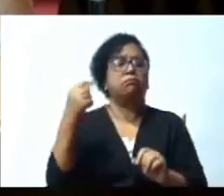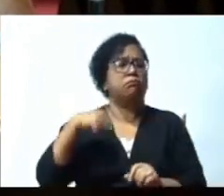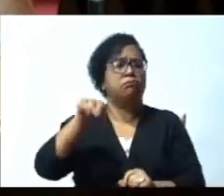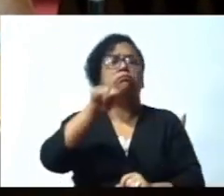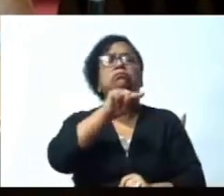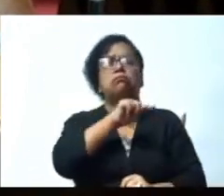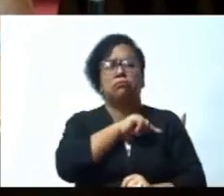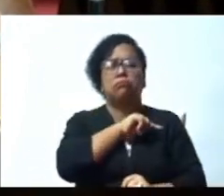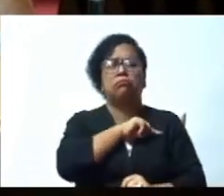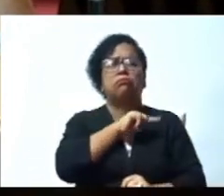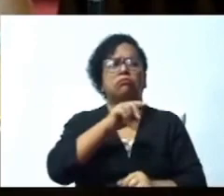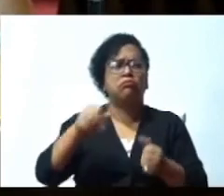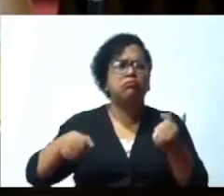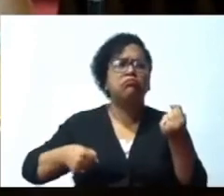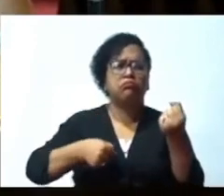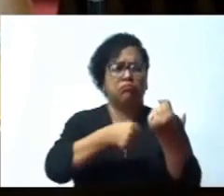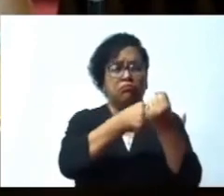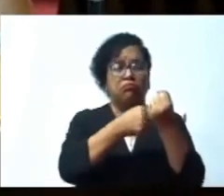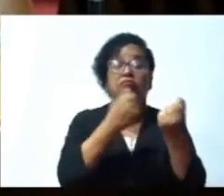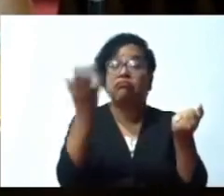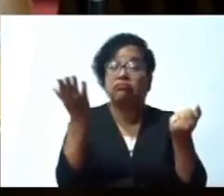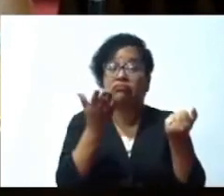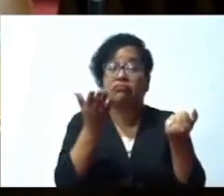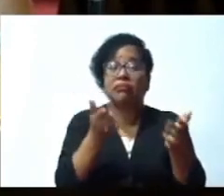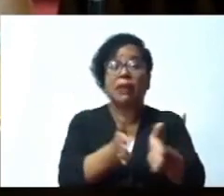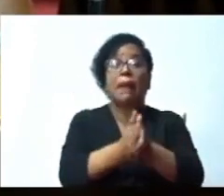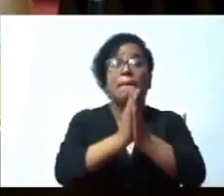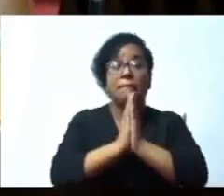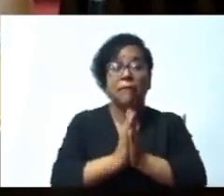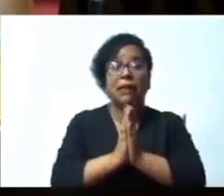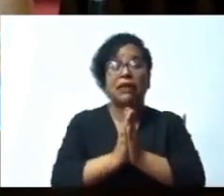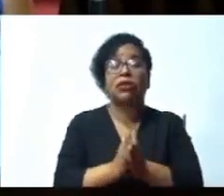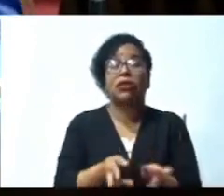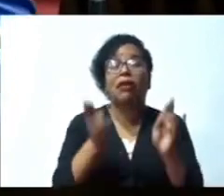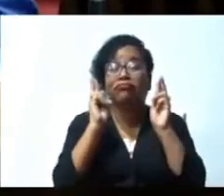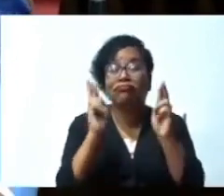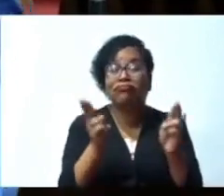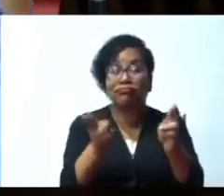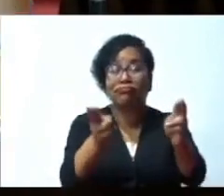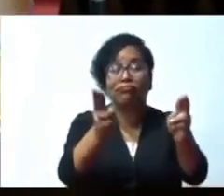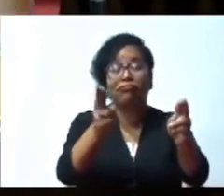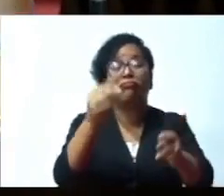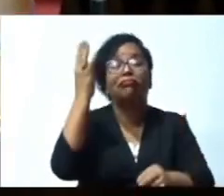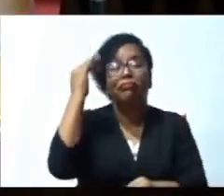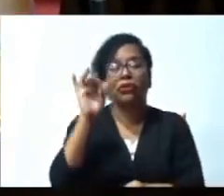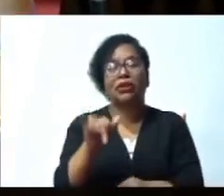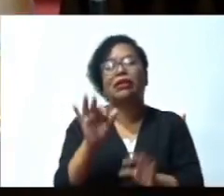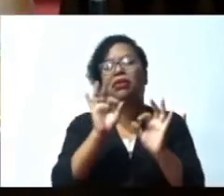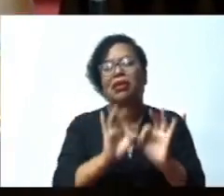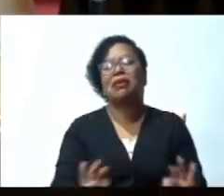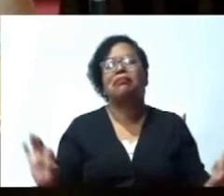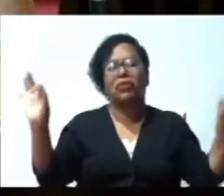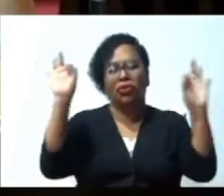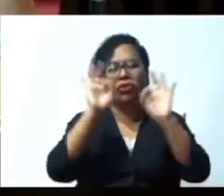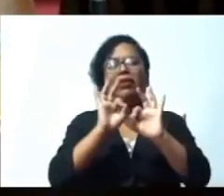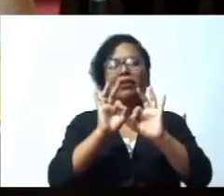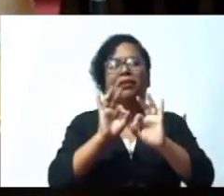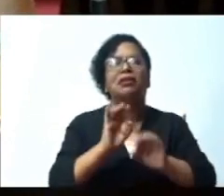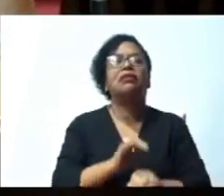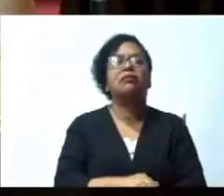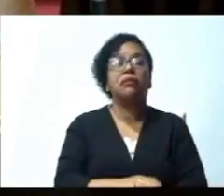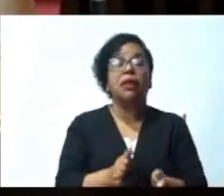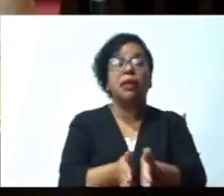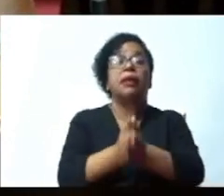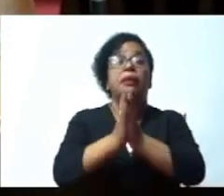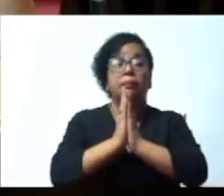sumamos a la urgencia que ha pedido el diputado Alex Melo por la importancia que tiene la presa legislativa y le